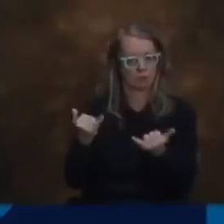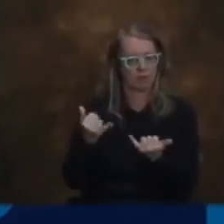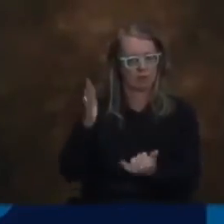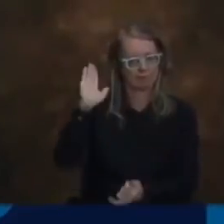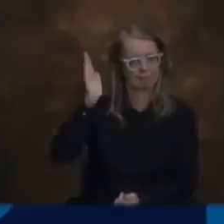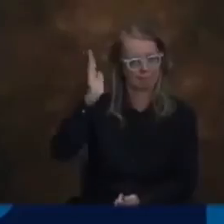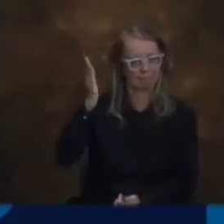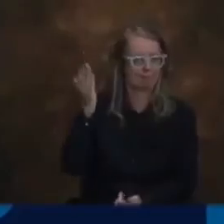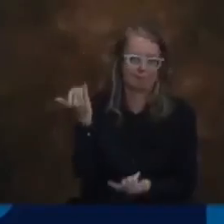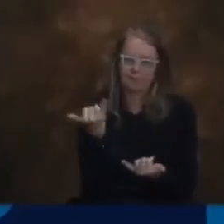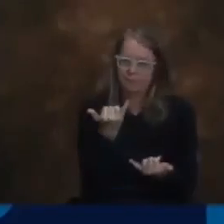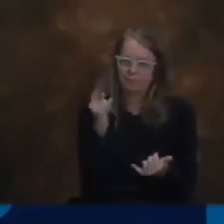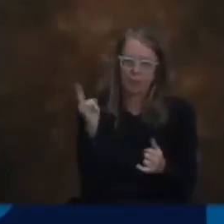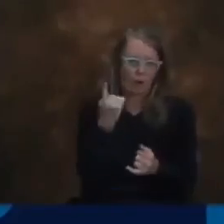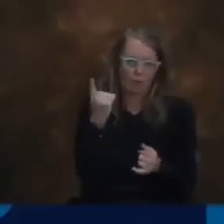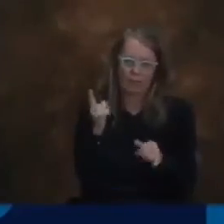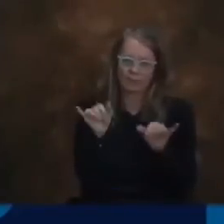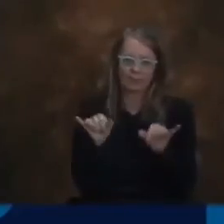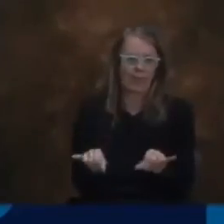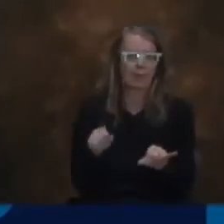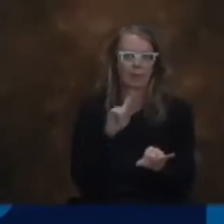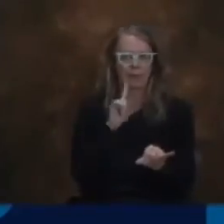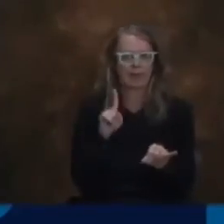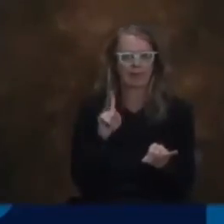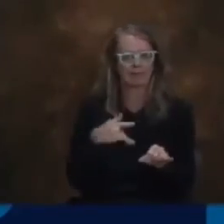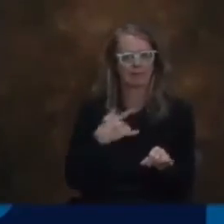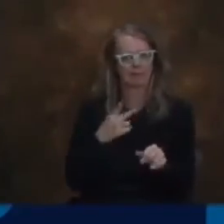an agradezco la porte